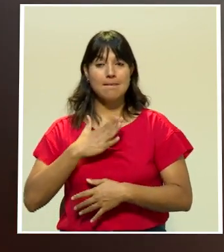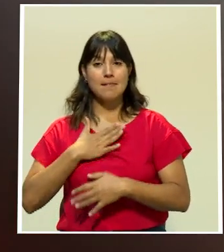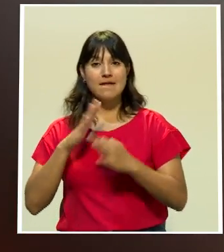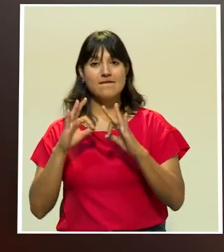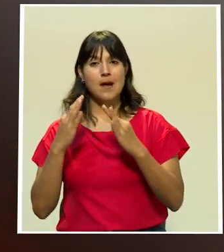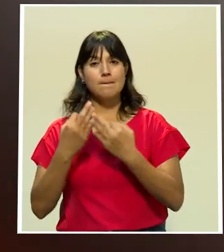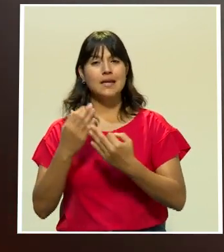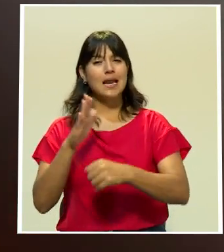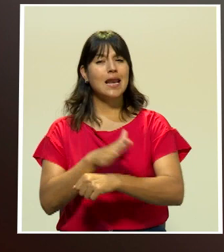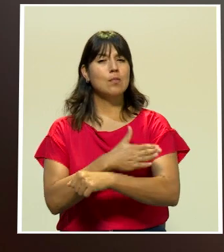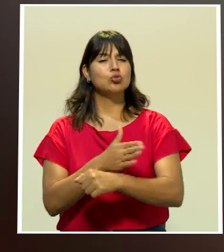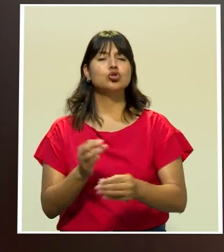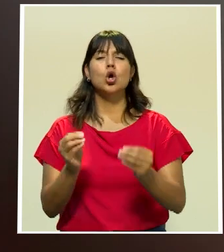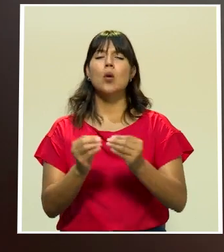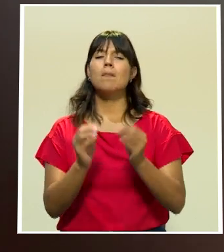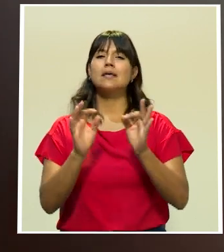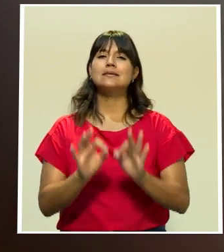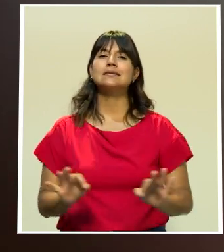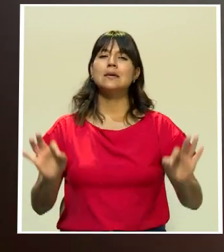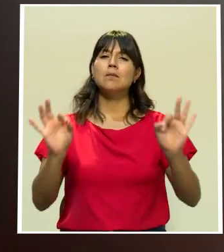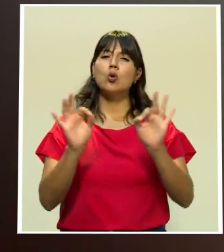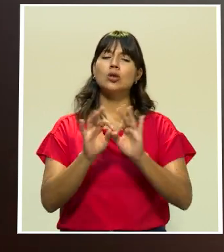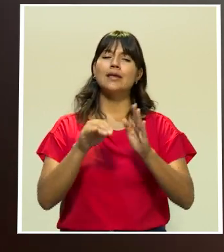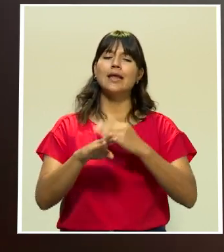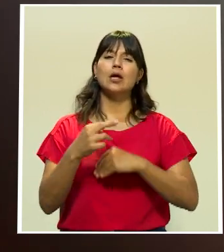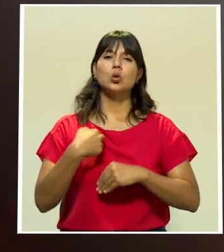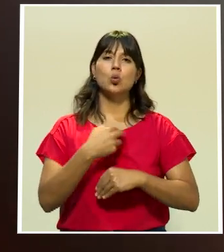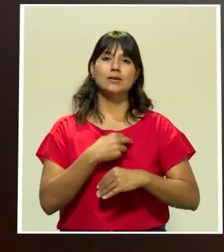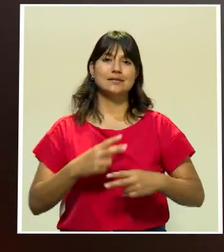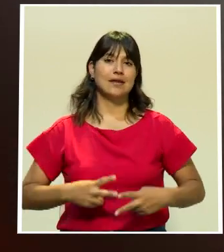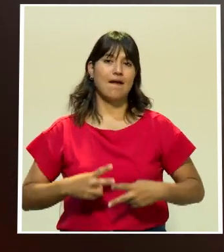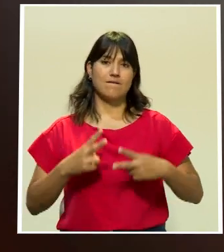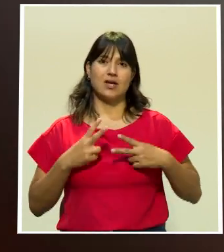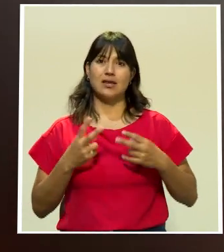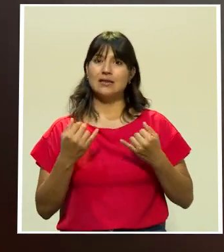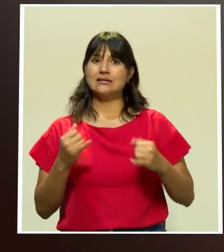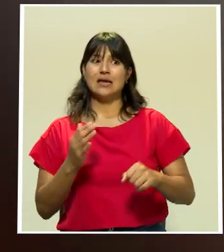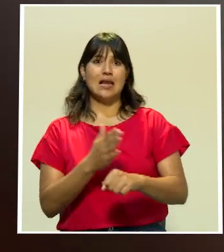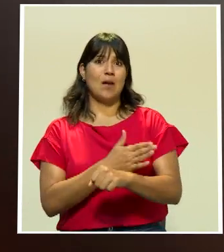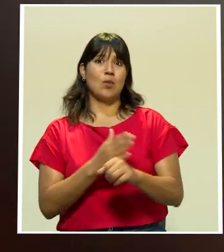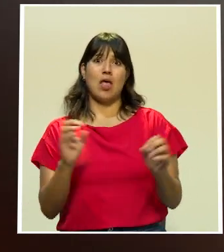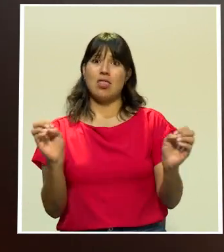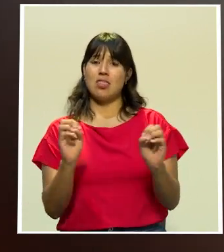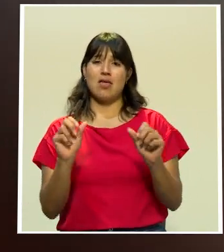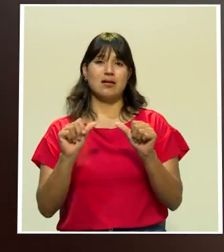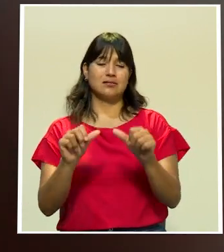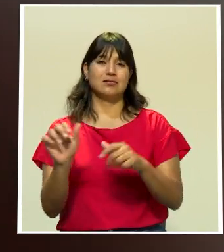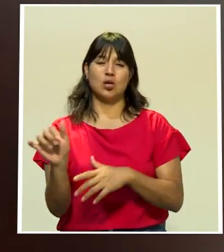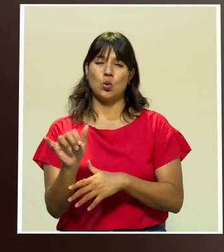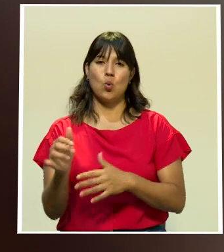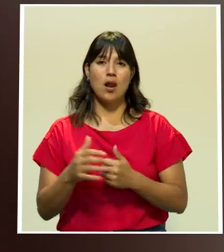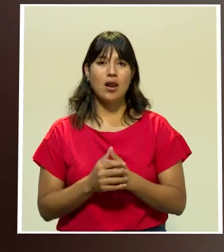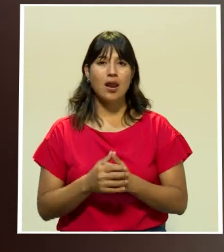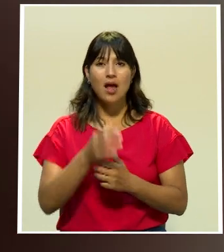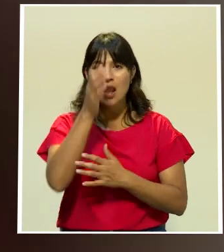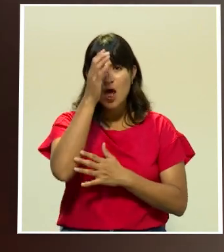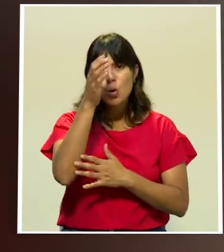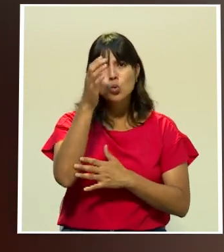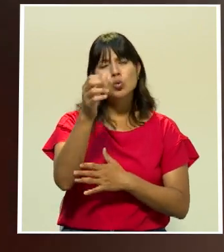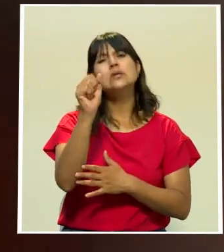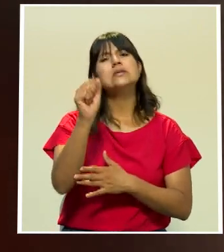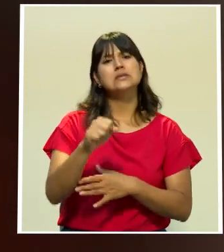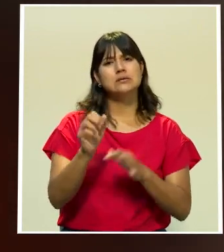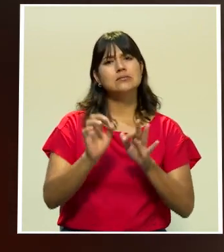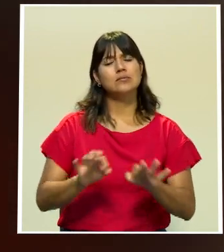la música ha sido lo más maravilloso para nuestras vidas y sin ella nada sería igual. La cultura sí